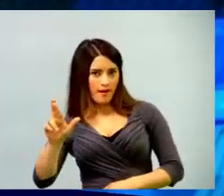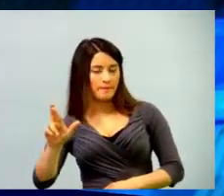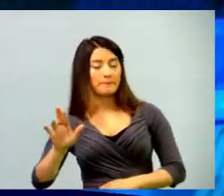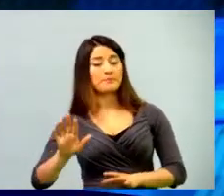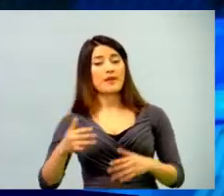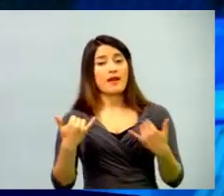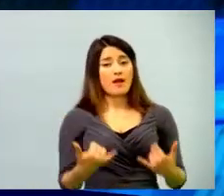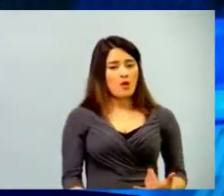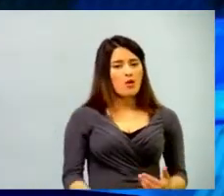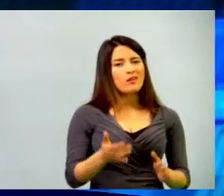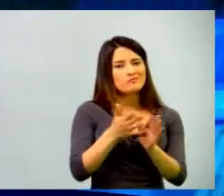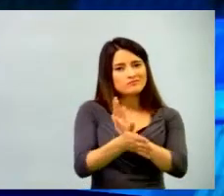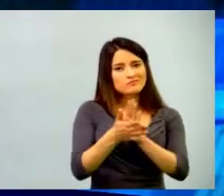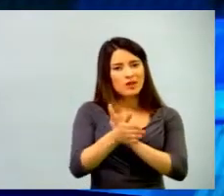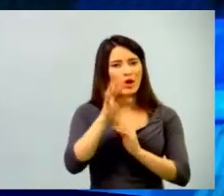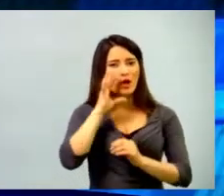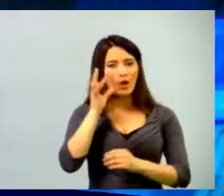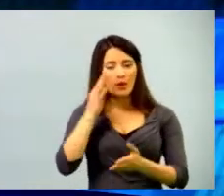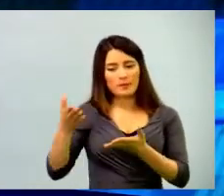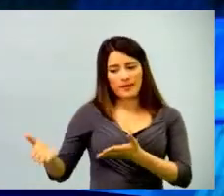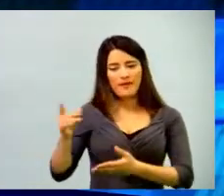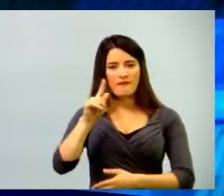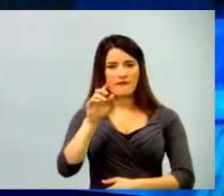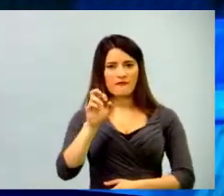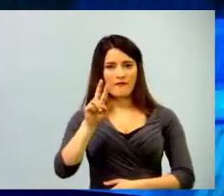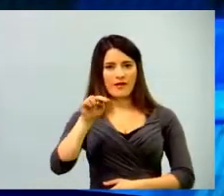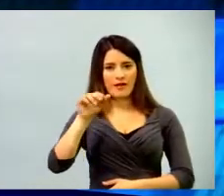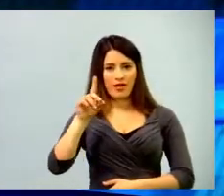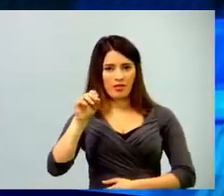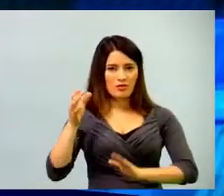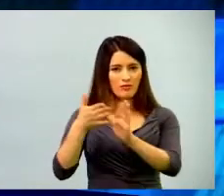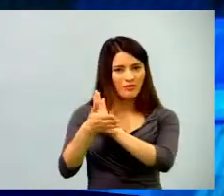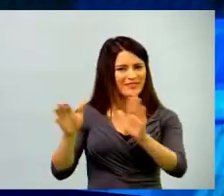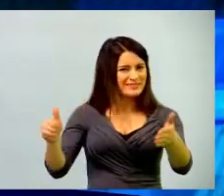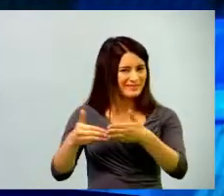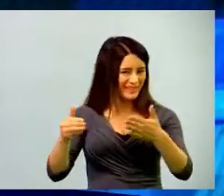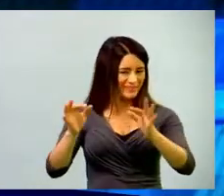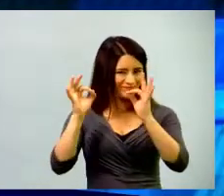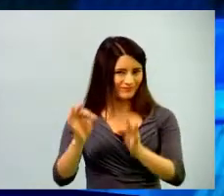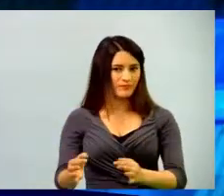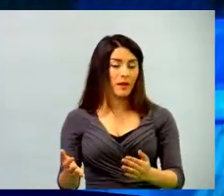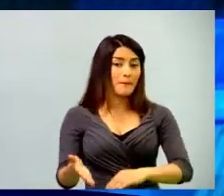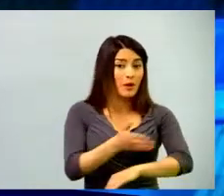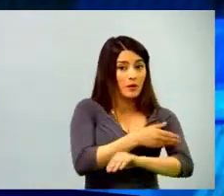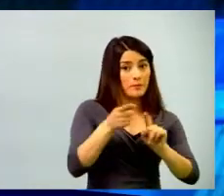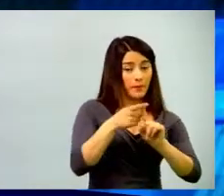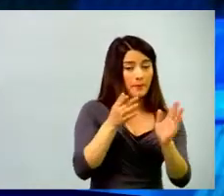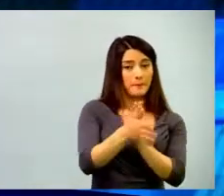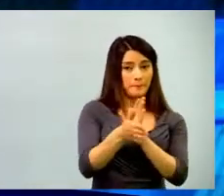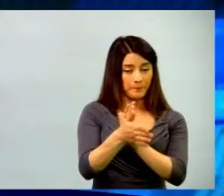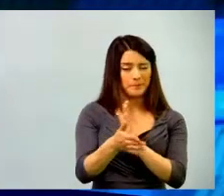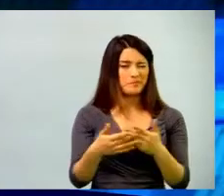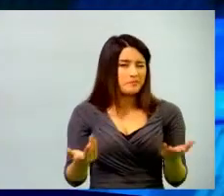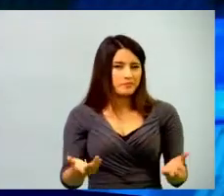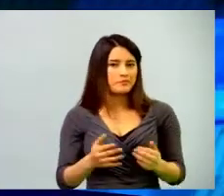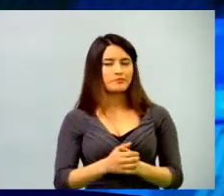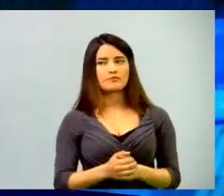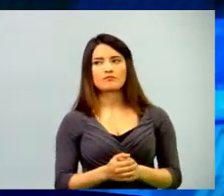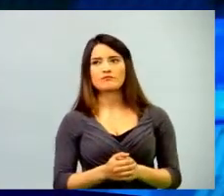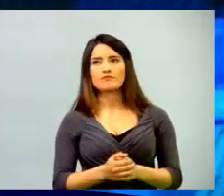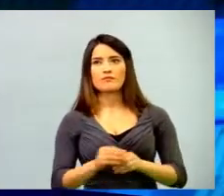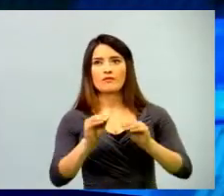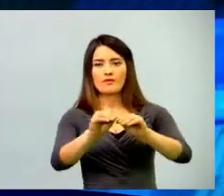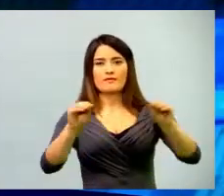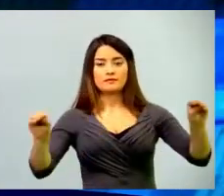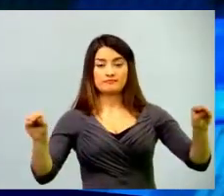despedida final que nos va a dar Fernando Bedoya, pero antes quiero contarles algunas cosas. Pues definitivamente confirmarles esa felicidad,